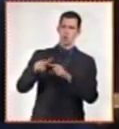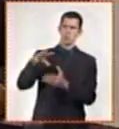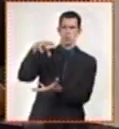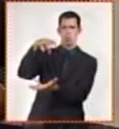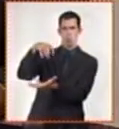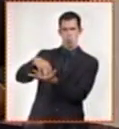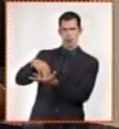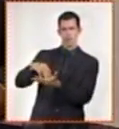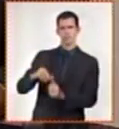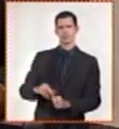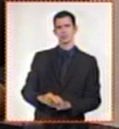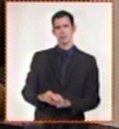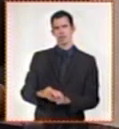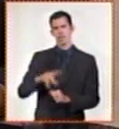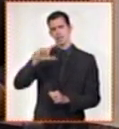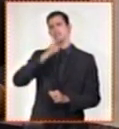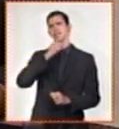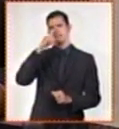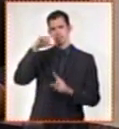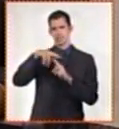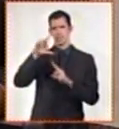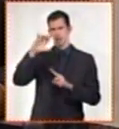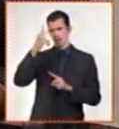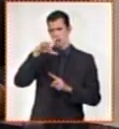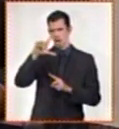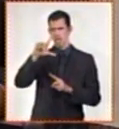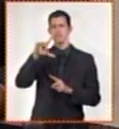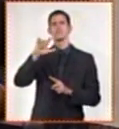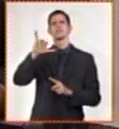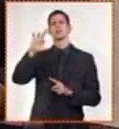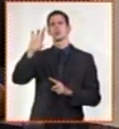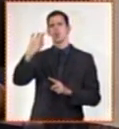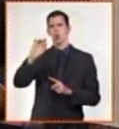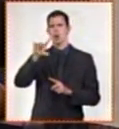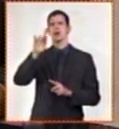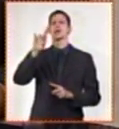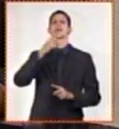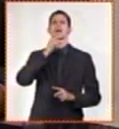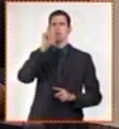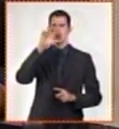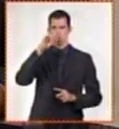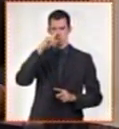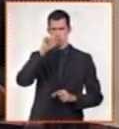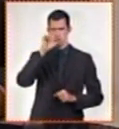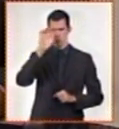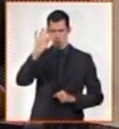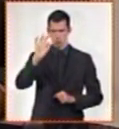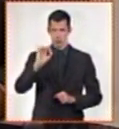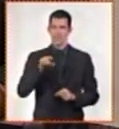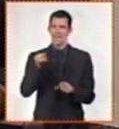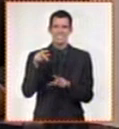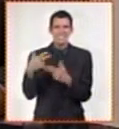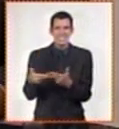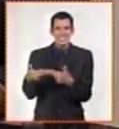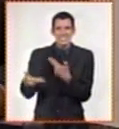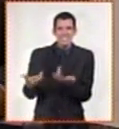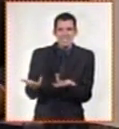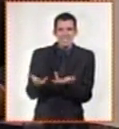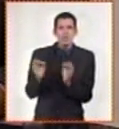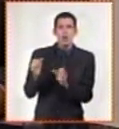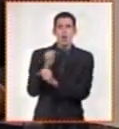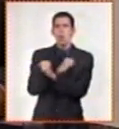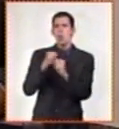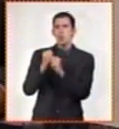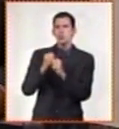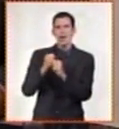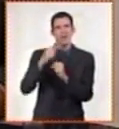proyecto introduce la tecnología avanzada de China y se destaca por el uso pionero de la planta Marabú